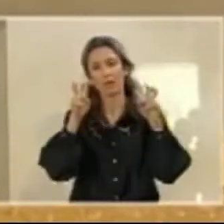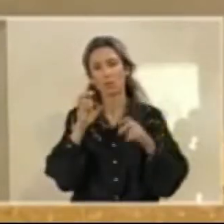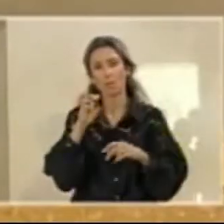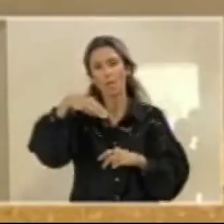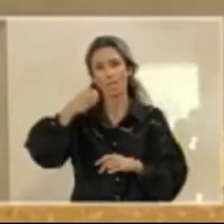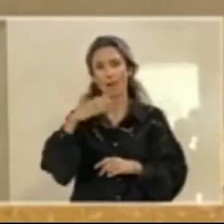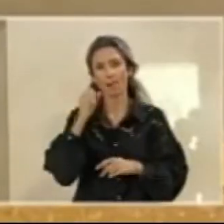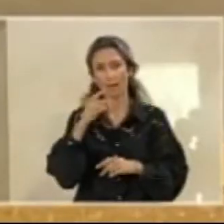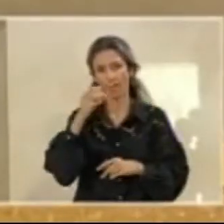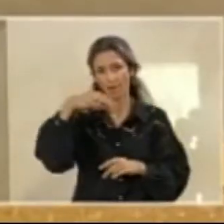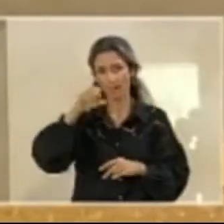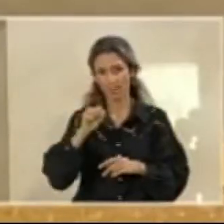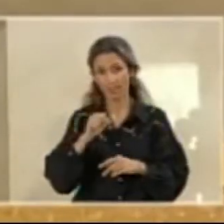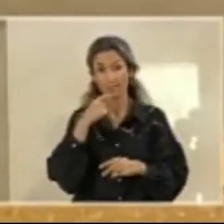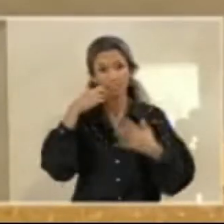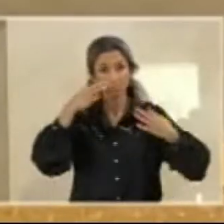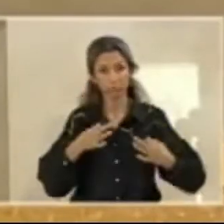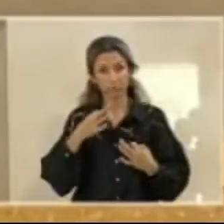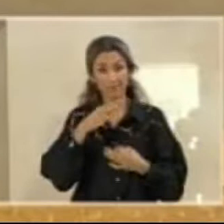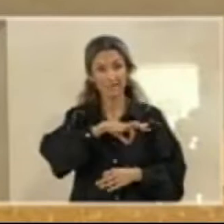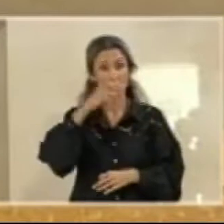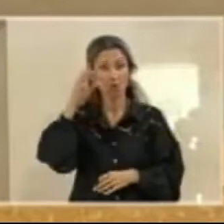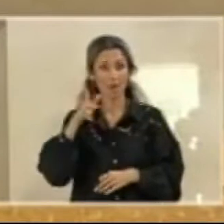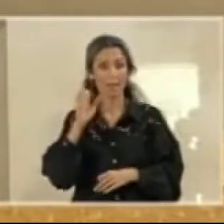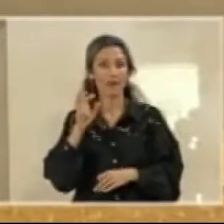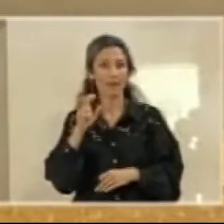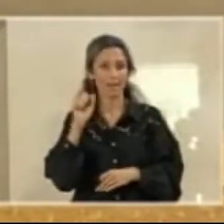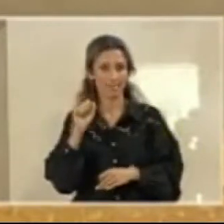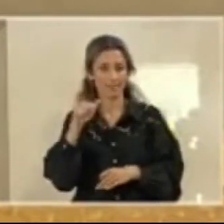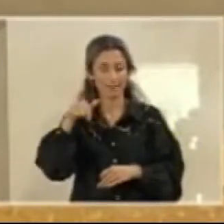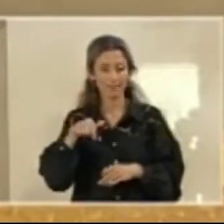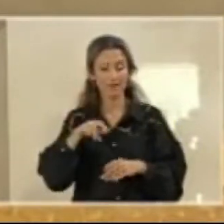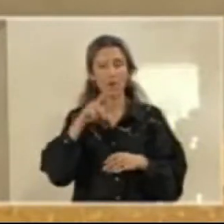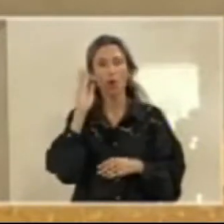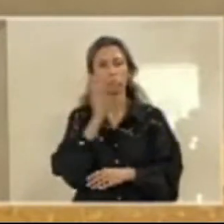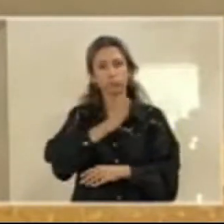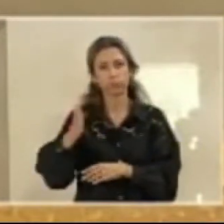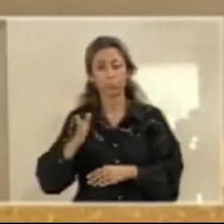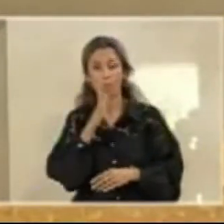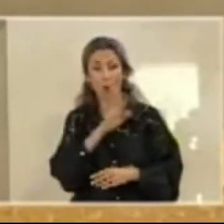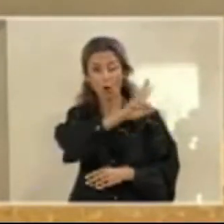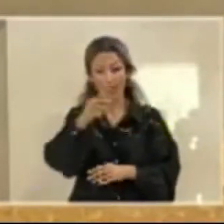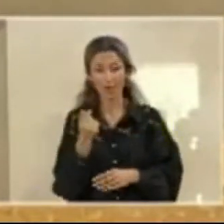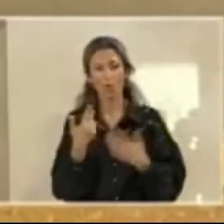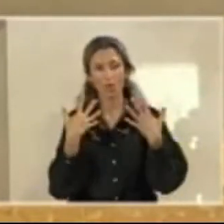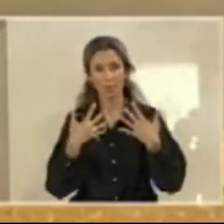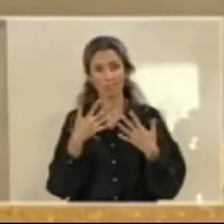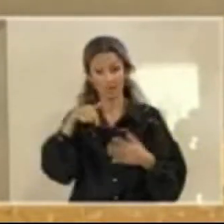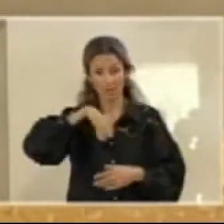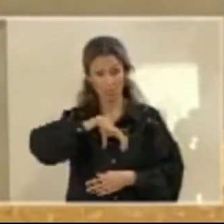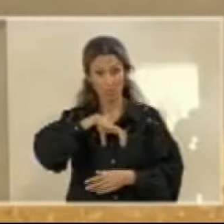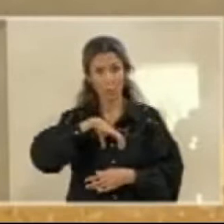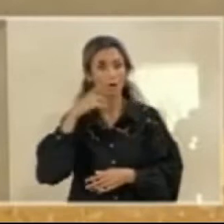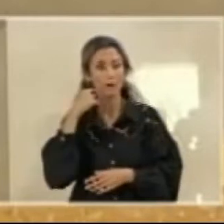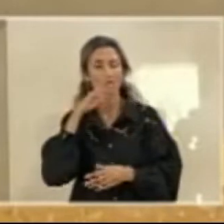la realidad de todo señora Herrera Es que aquí hay 10 condenados por robar dinero en la diputación de Almería y fue bajo